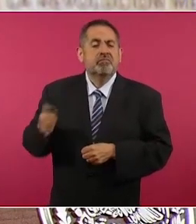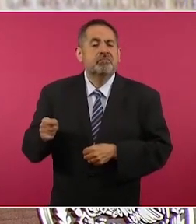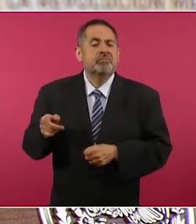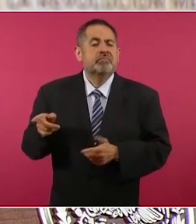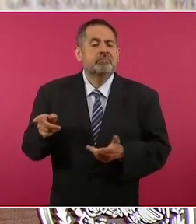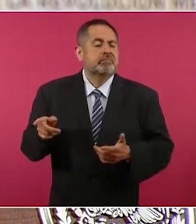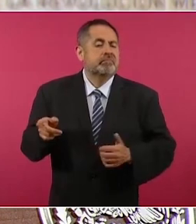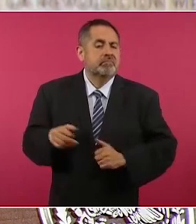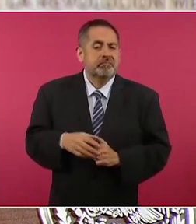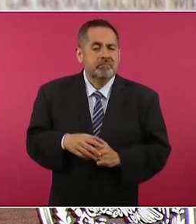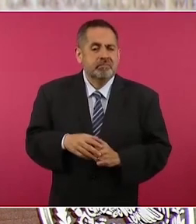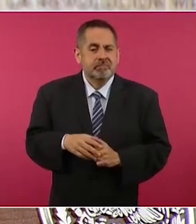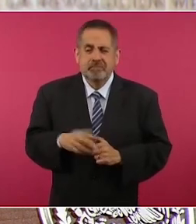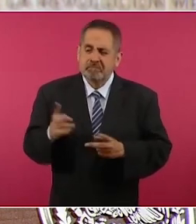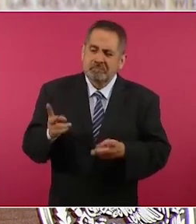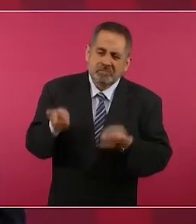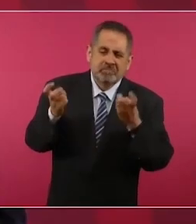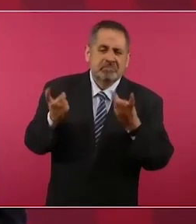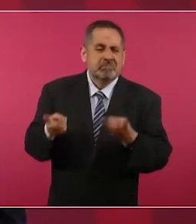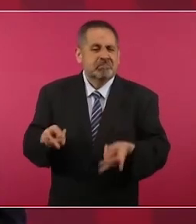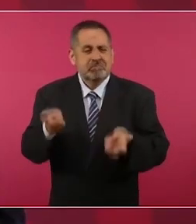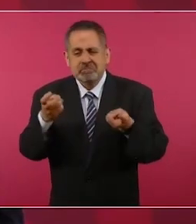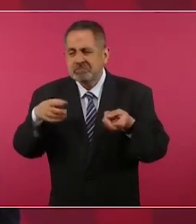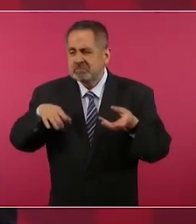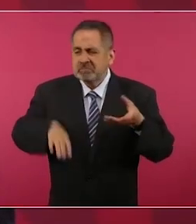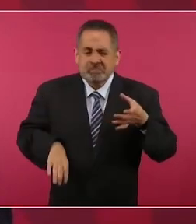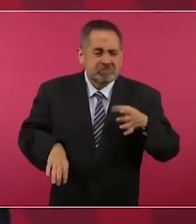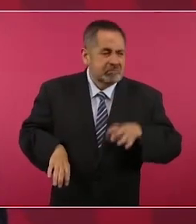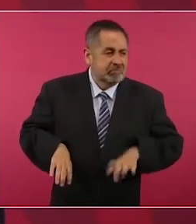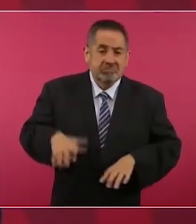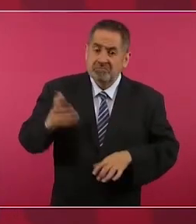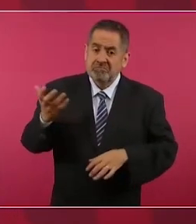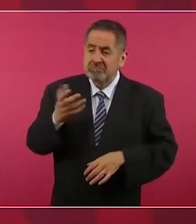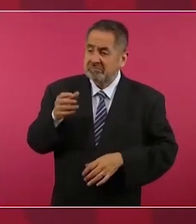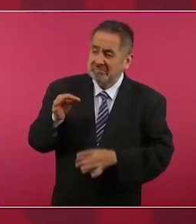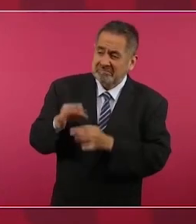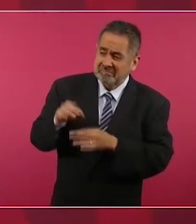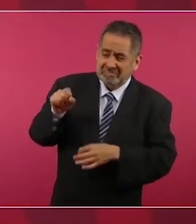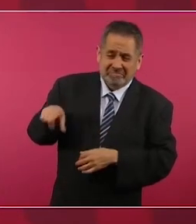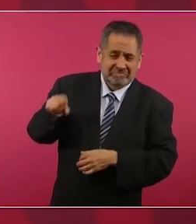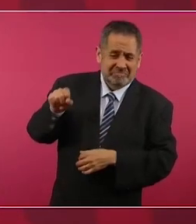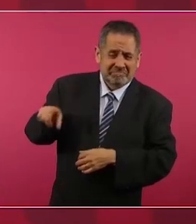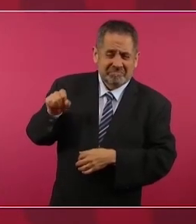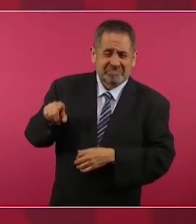a el saqueo, a la corrupción.